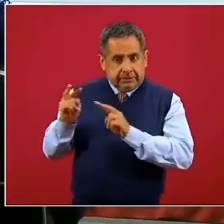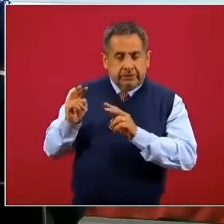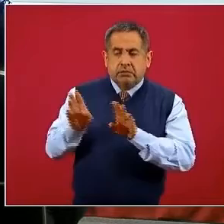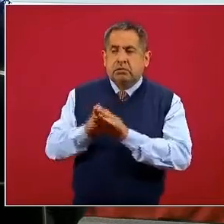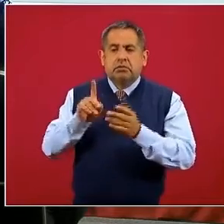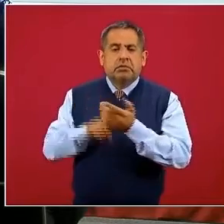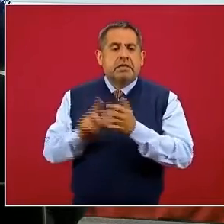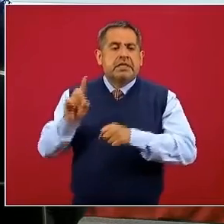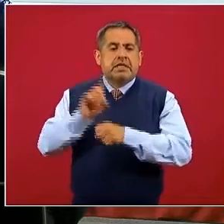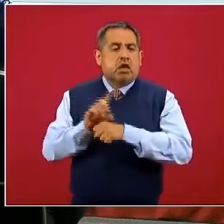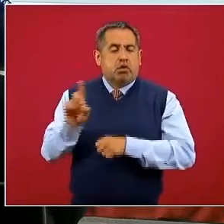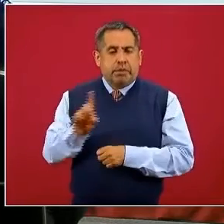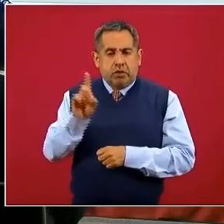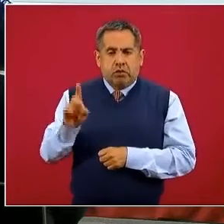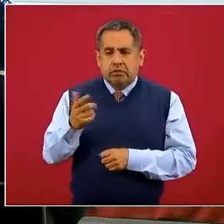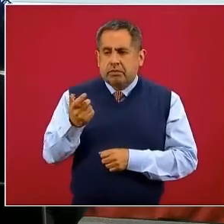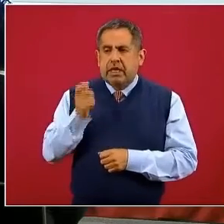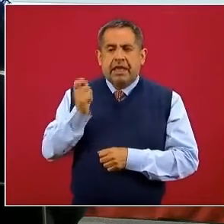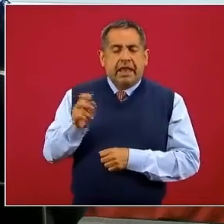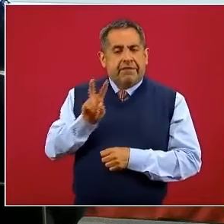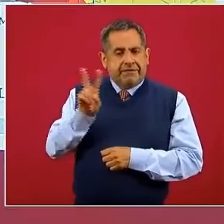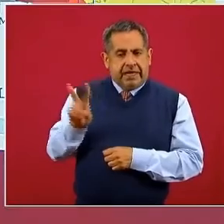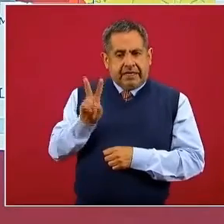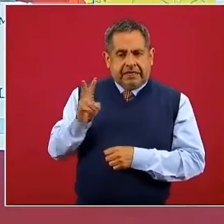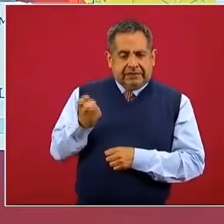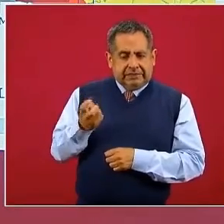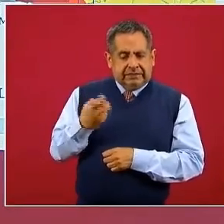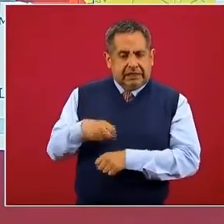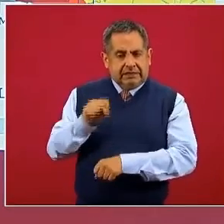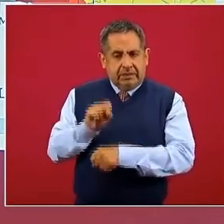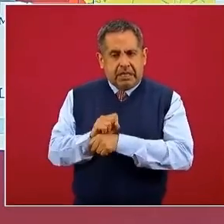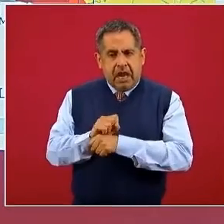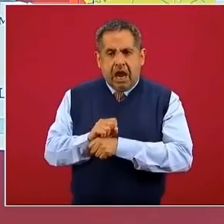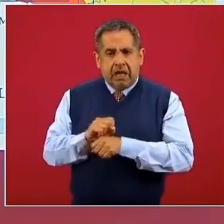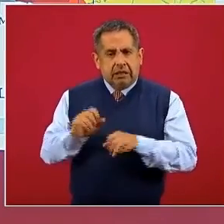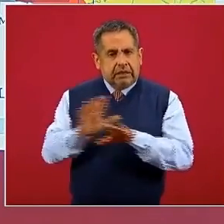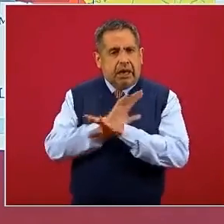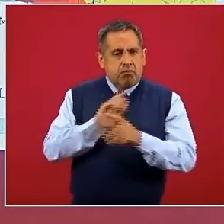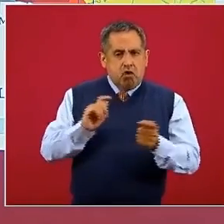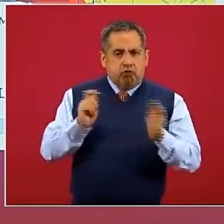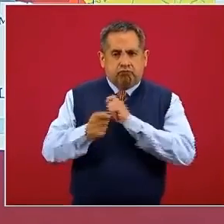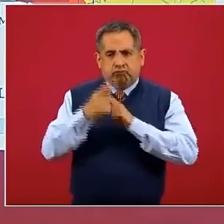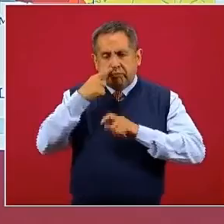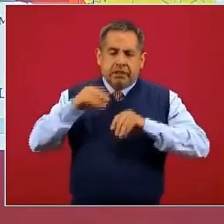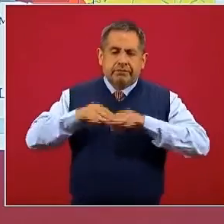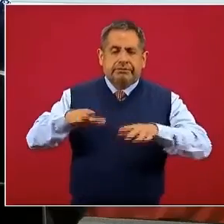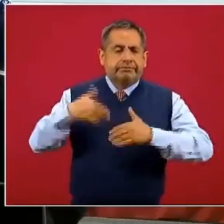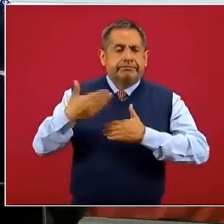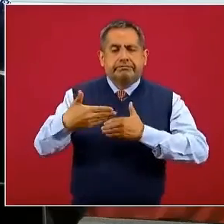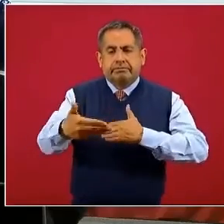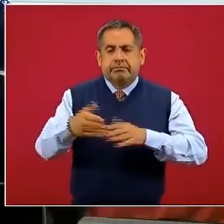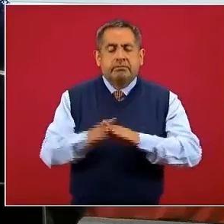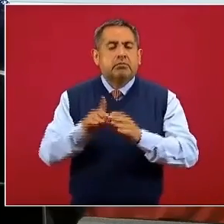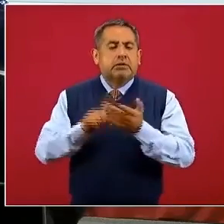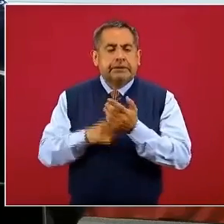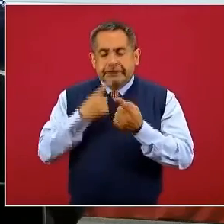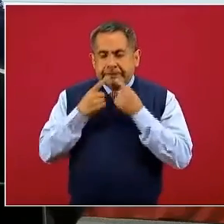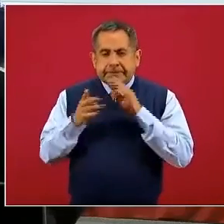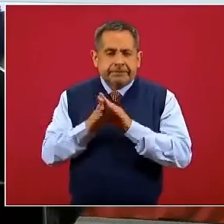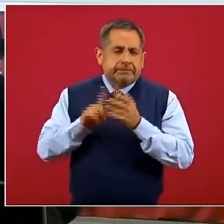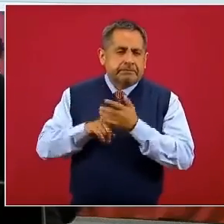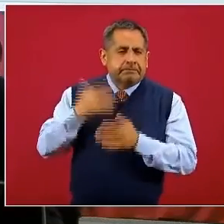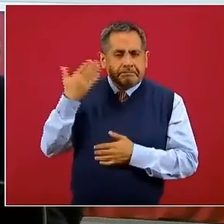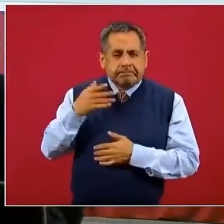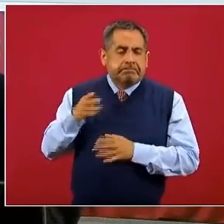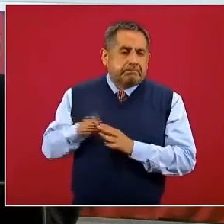hasta el día domingo. El viernes de esta semana estaremos actualizando el semáforo para la siguiente semana, pero como podíamos ya